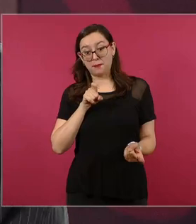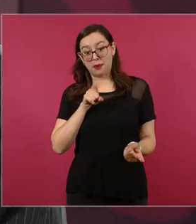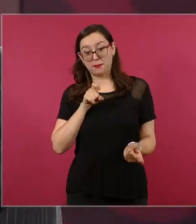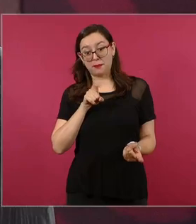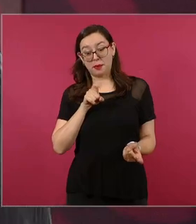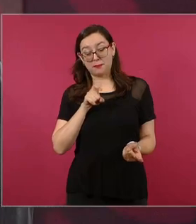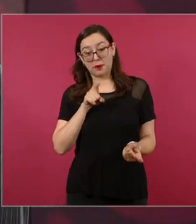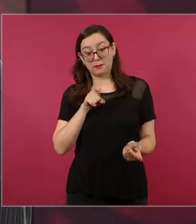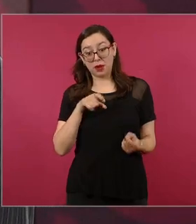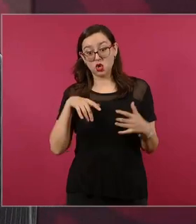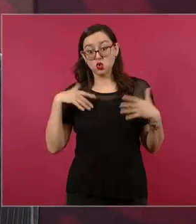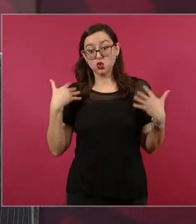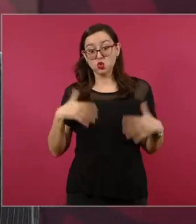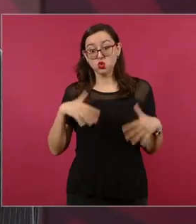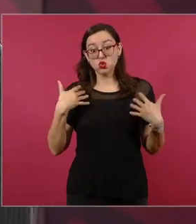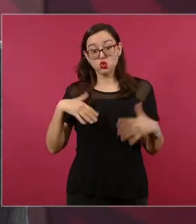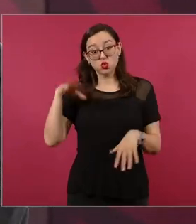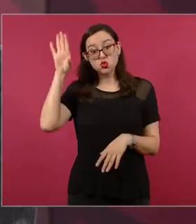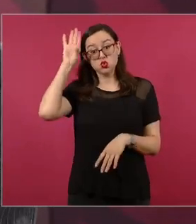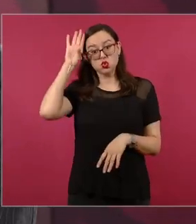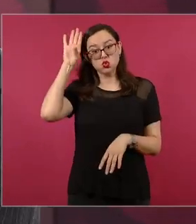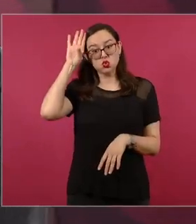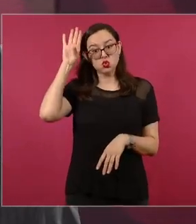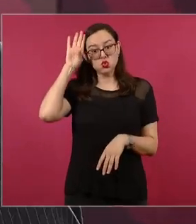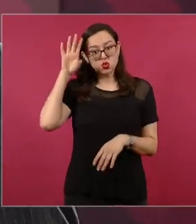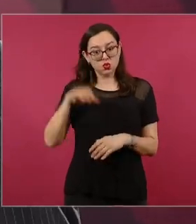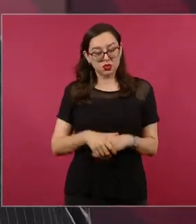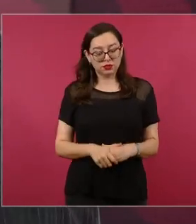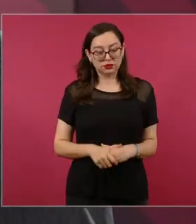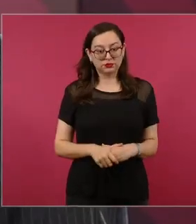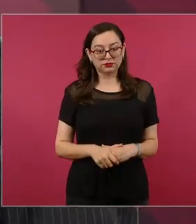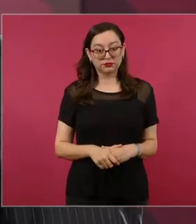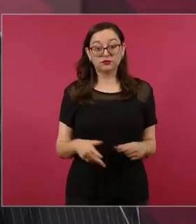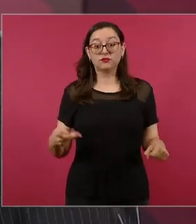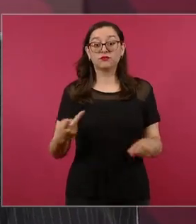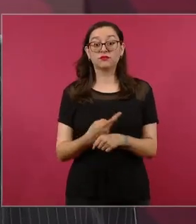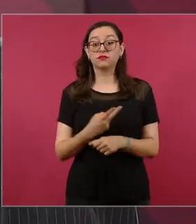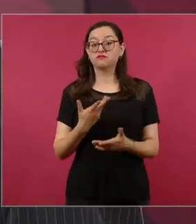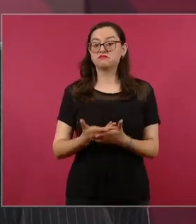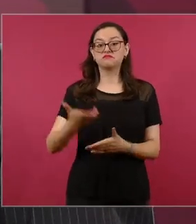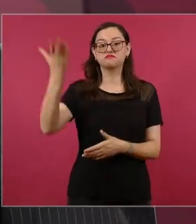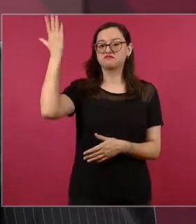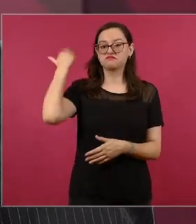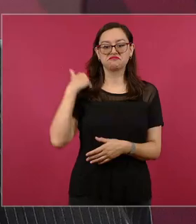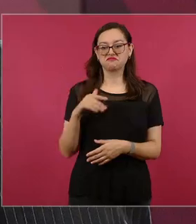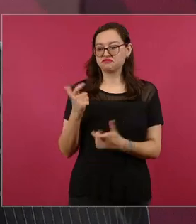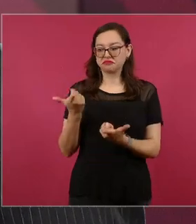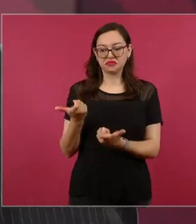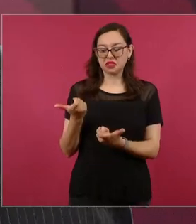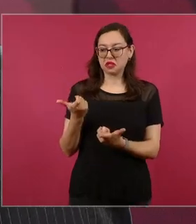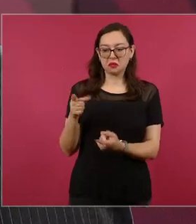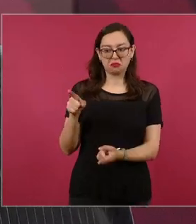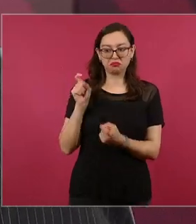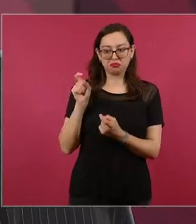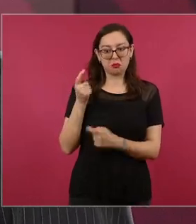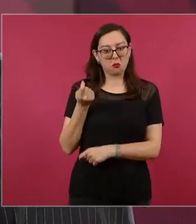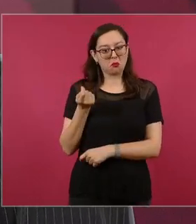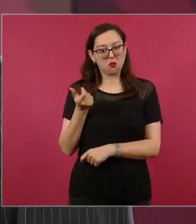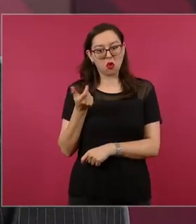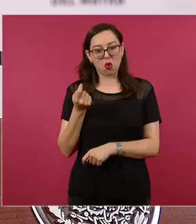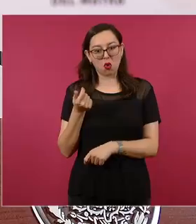Esto no se daba antes, porque no pagaban impuestos los de arriba. Ahora todos